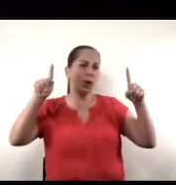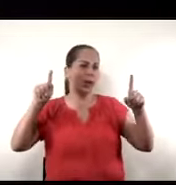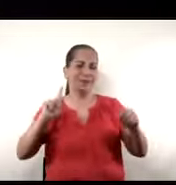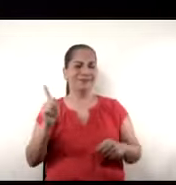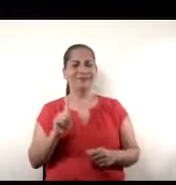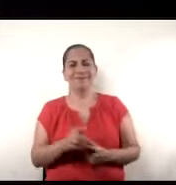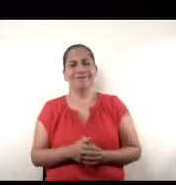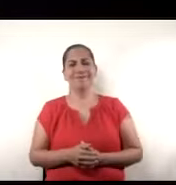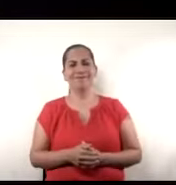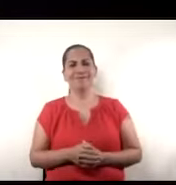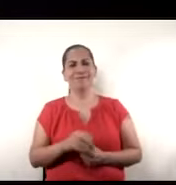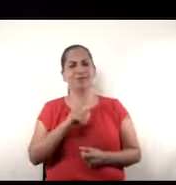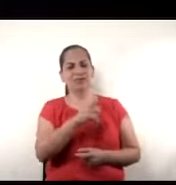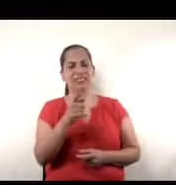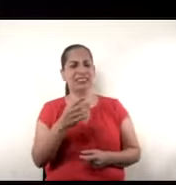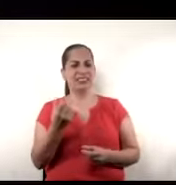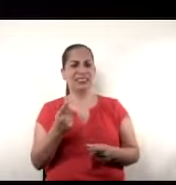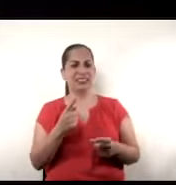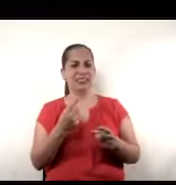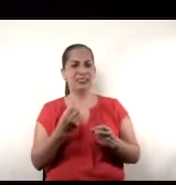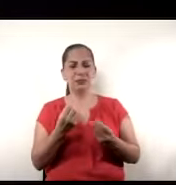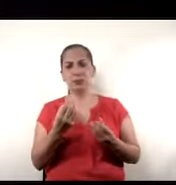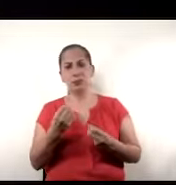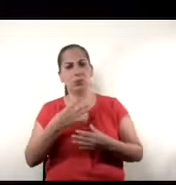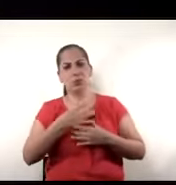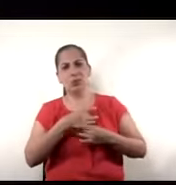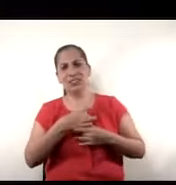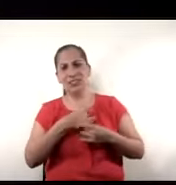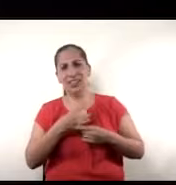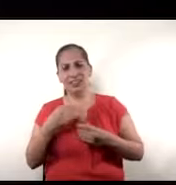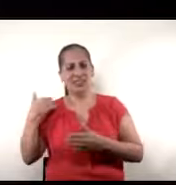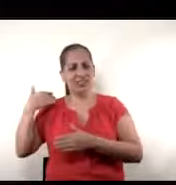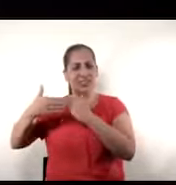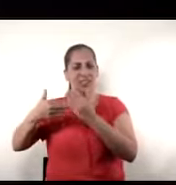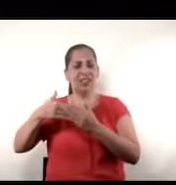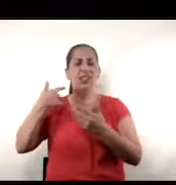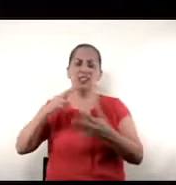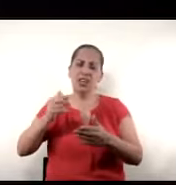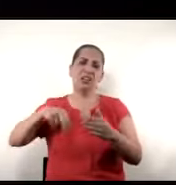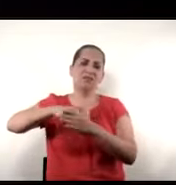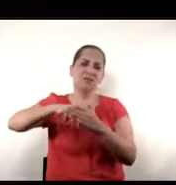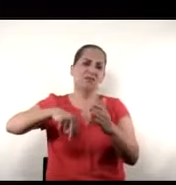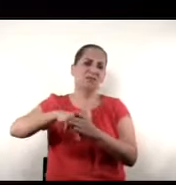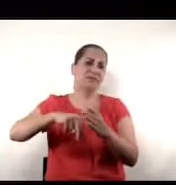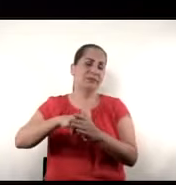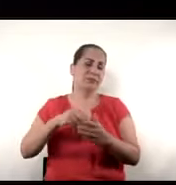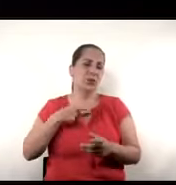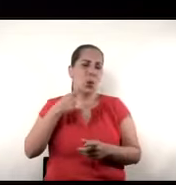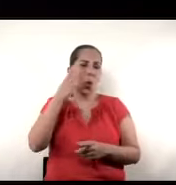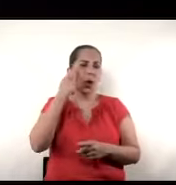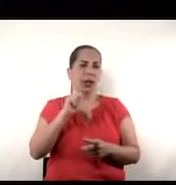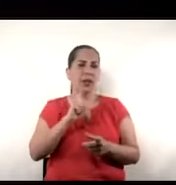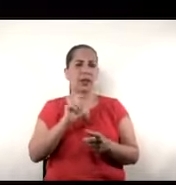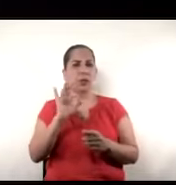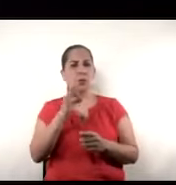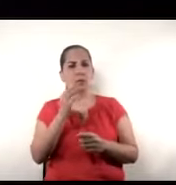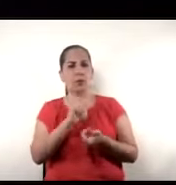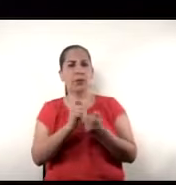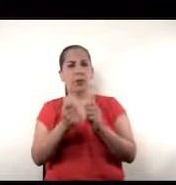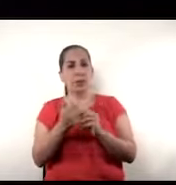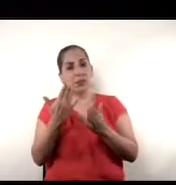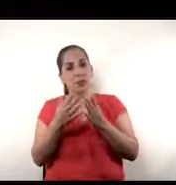muchos los intereses creados que a lo largo de las décadas lo han impedido. Creo que la forma de cambiar eso es también cambiar